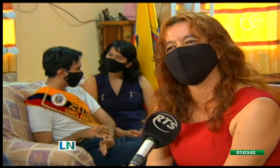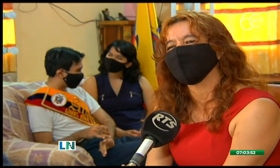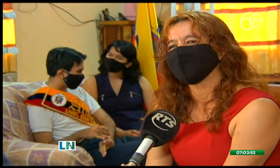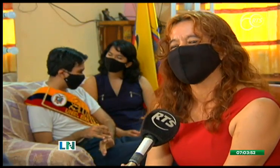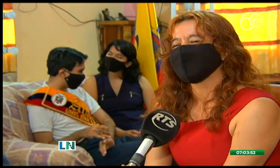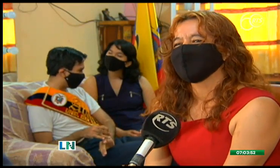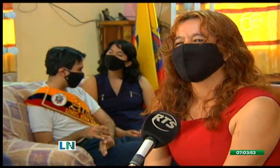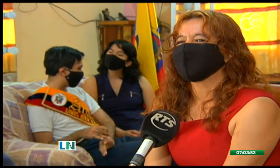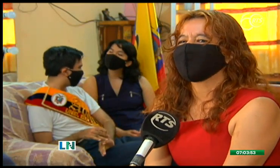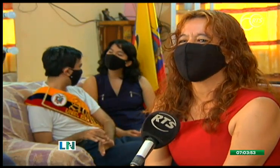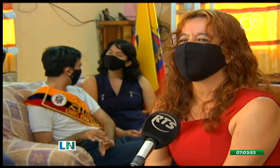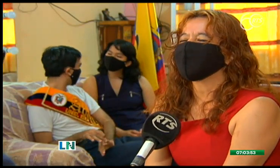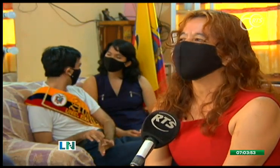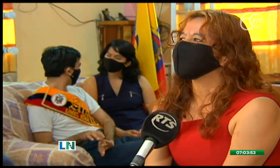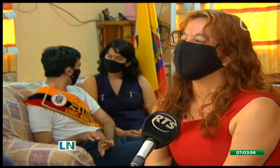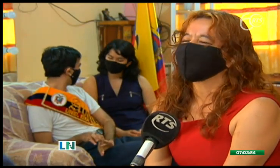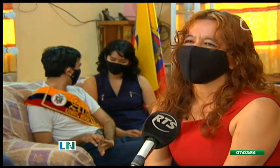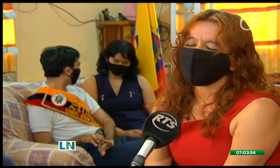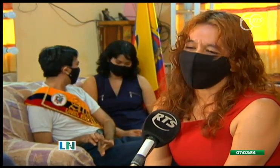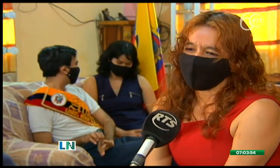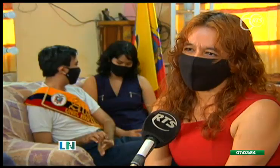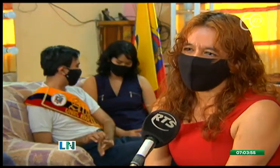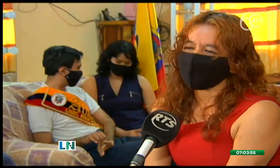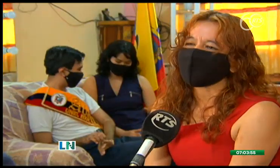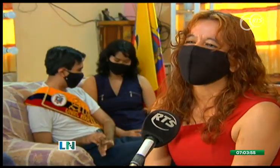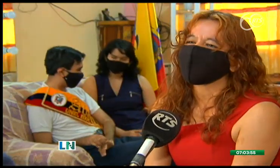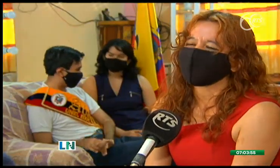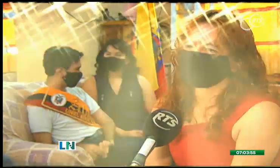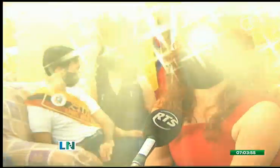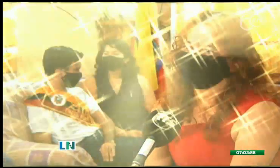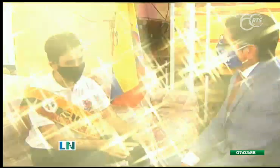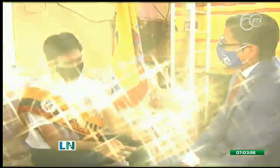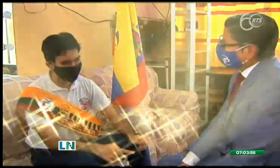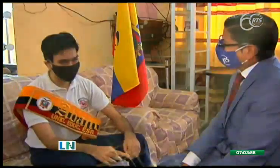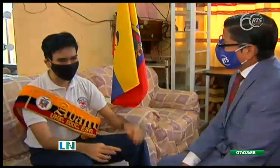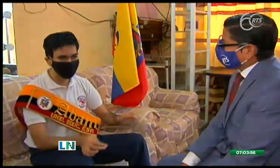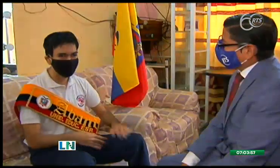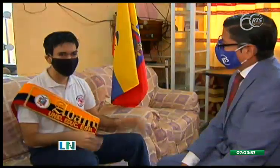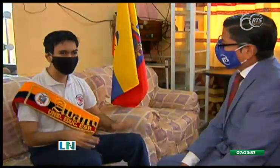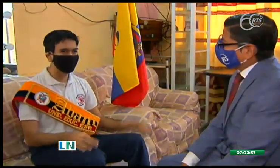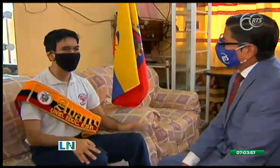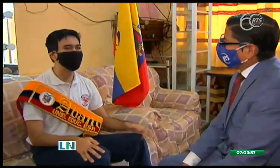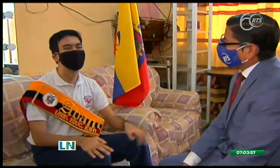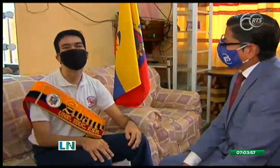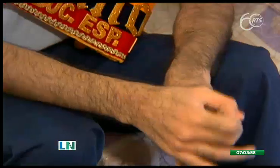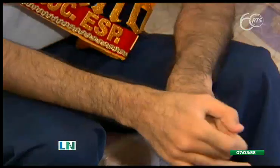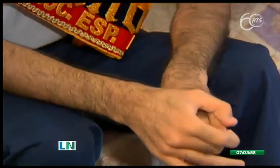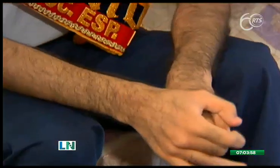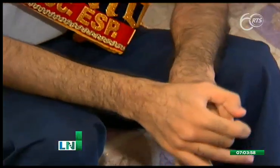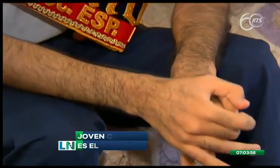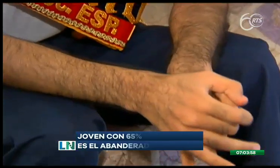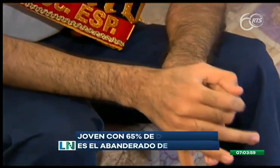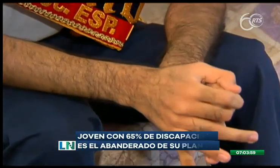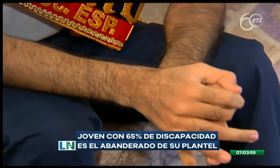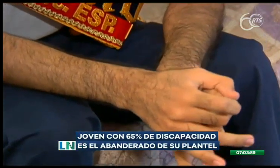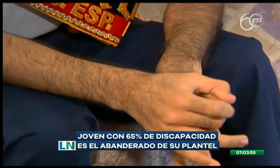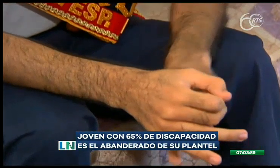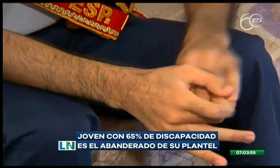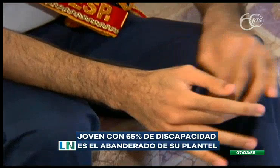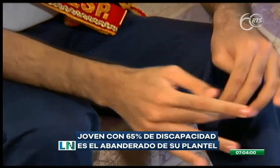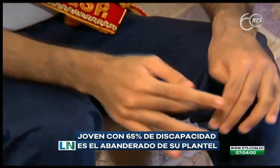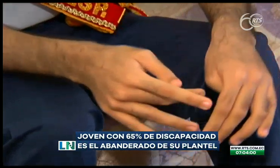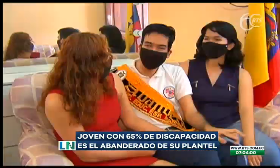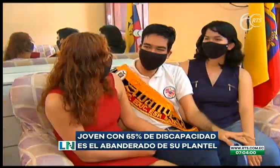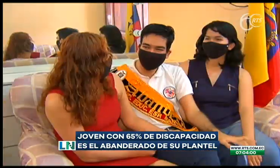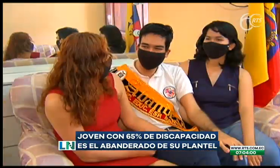mío, que él haya podido llegar hasta aquí. Denis tiene 20 años. Desde muy pequeño le detectaron que